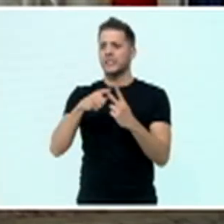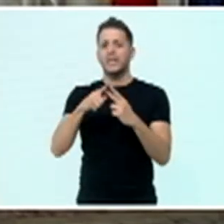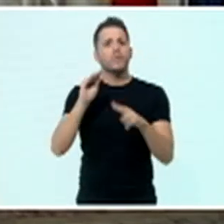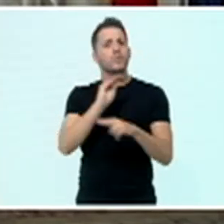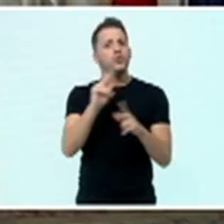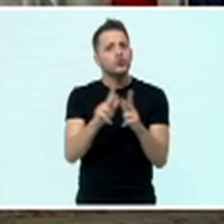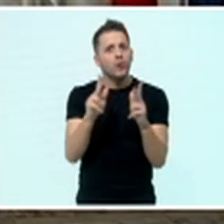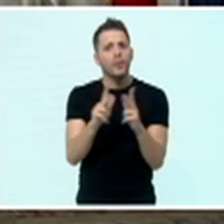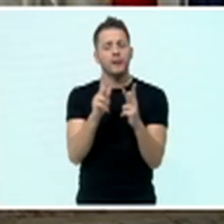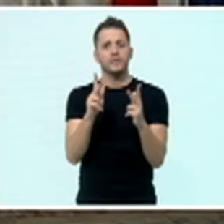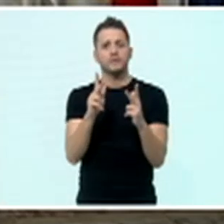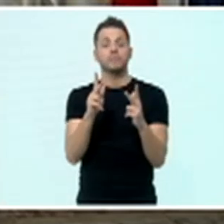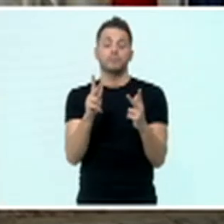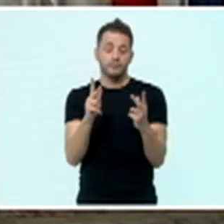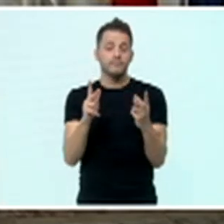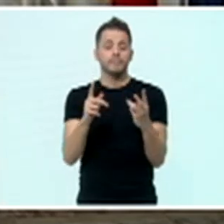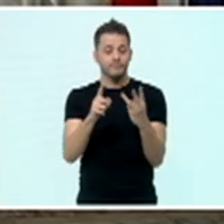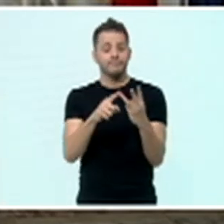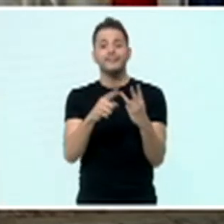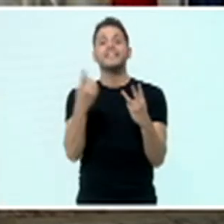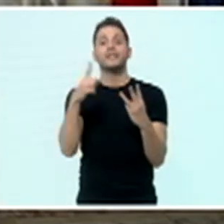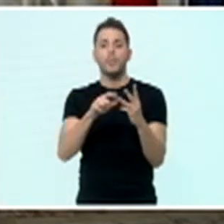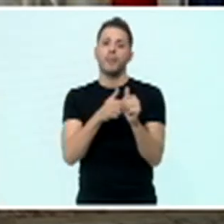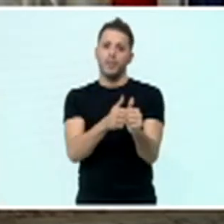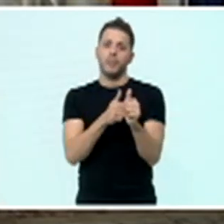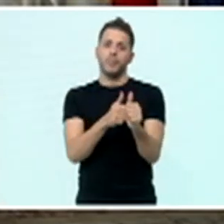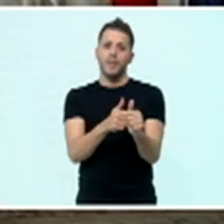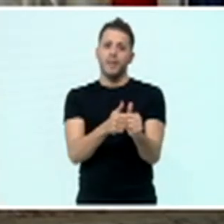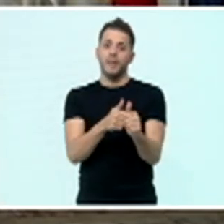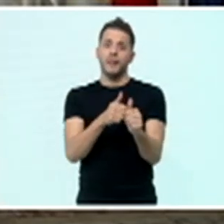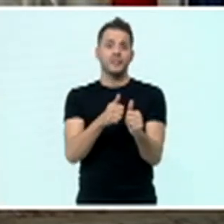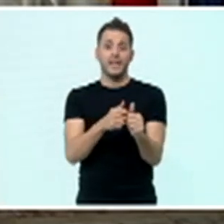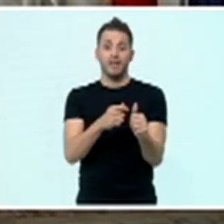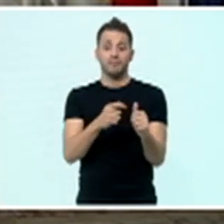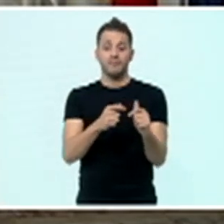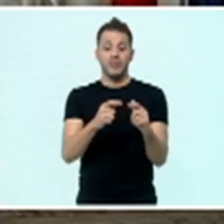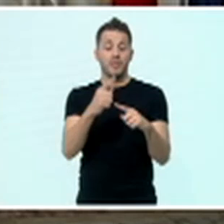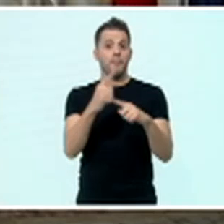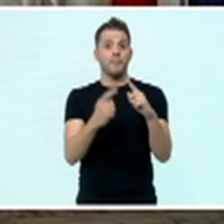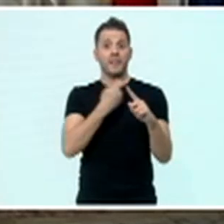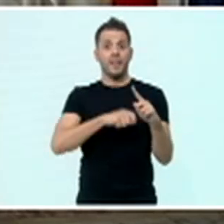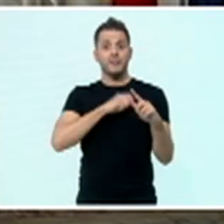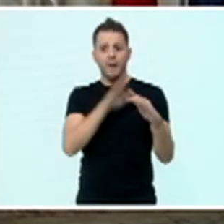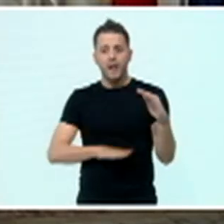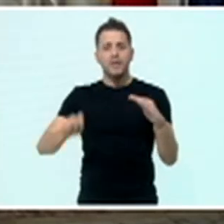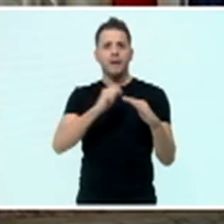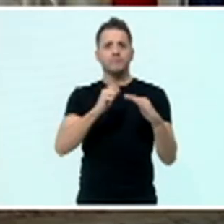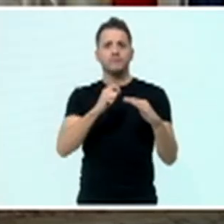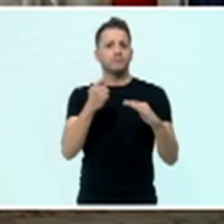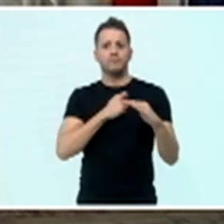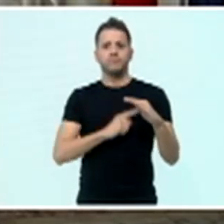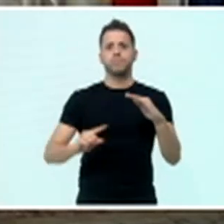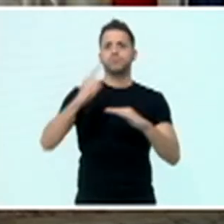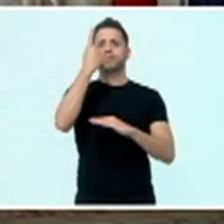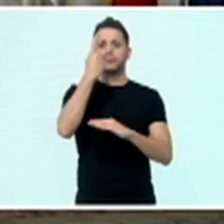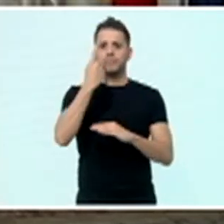sociales y también, por supuesto, de dependencia que va a la cabeza en el conjunto de España. Y en otras cifras importantes,